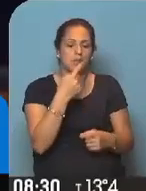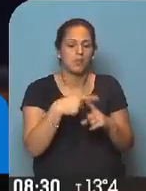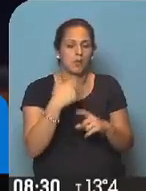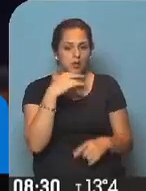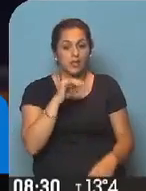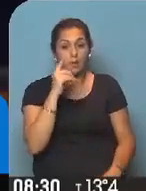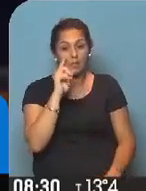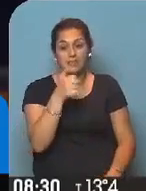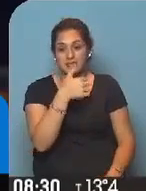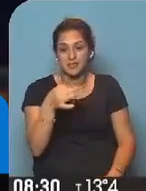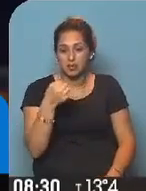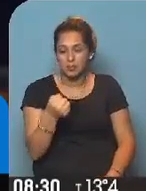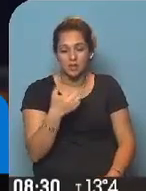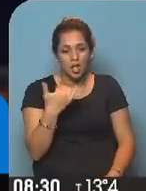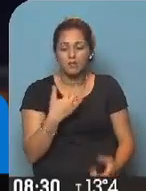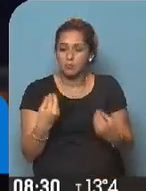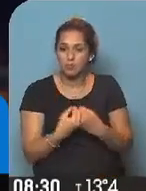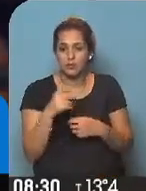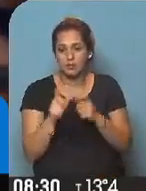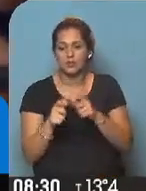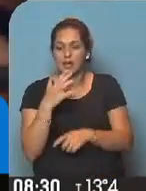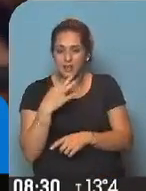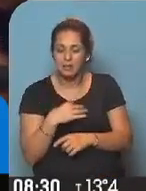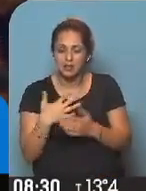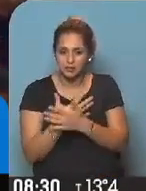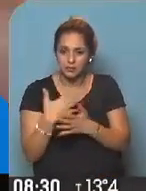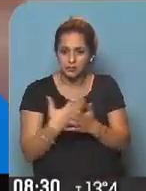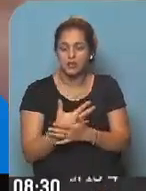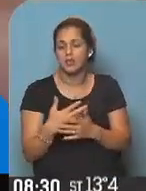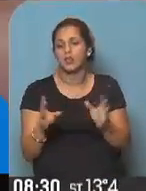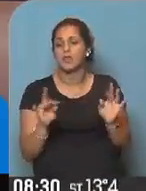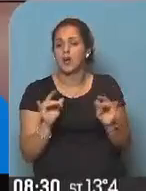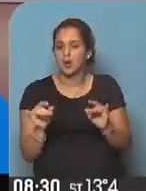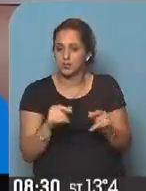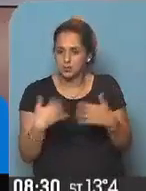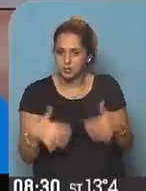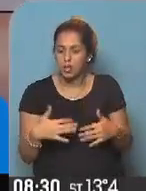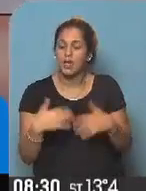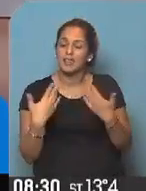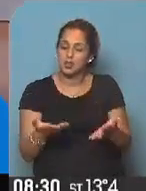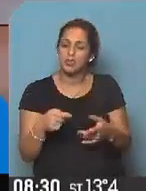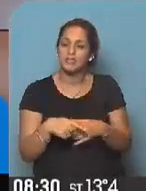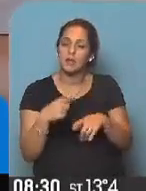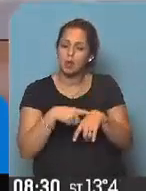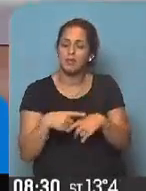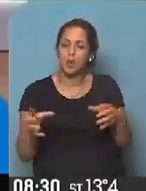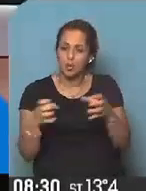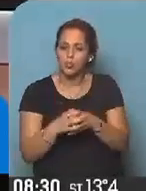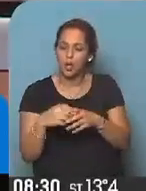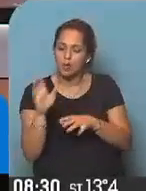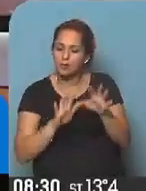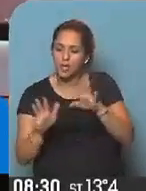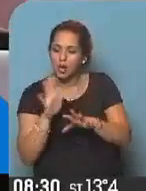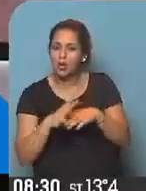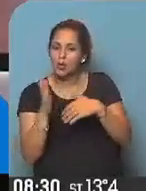1600 pesos hay mucha gente que la está pasando mal que está complicada nosotros nos parece que hay que hacer esto que es tiempo de unión de articular de construir un